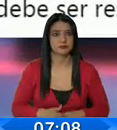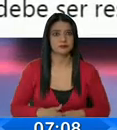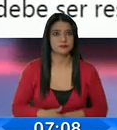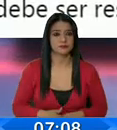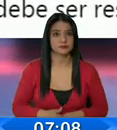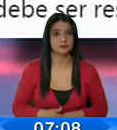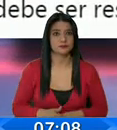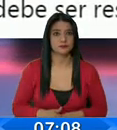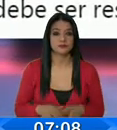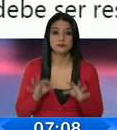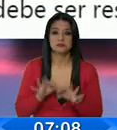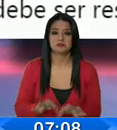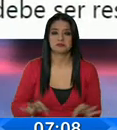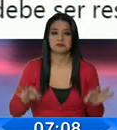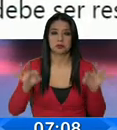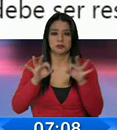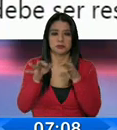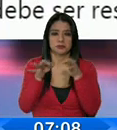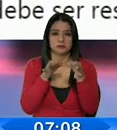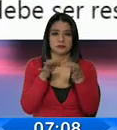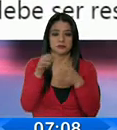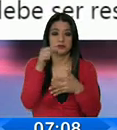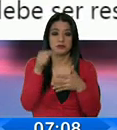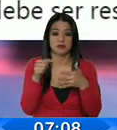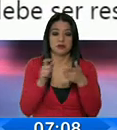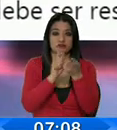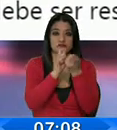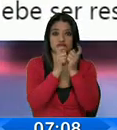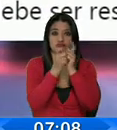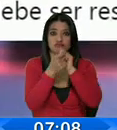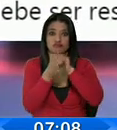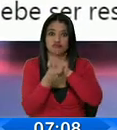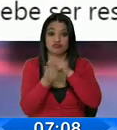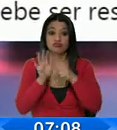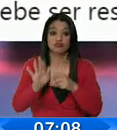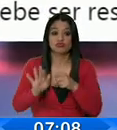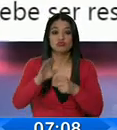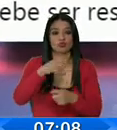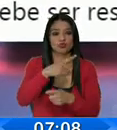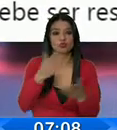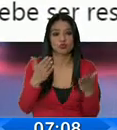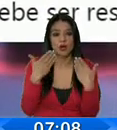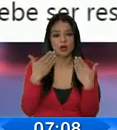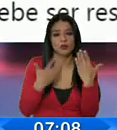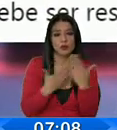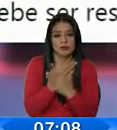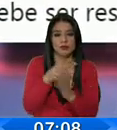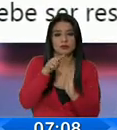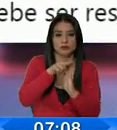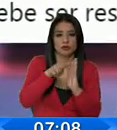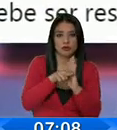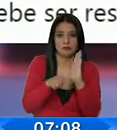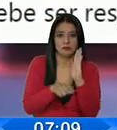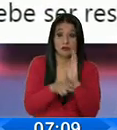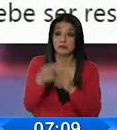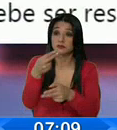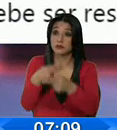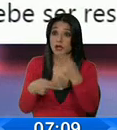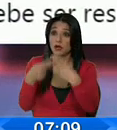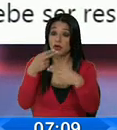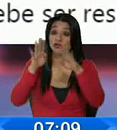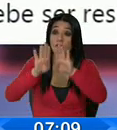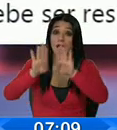Es importante aclarar que se pondrán ciertos ajustes a la realidad de nuestra ciudad. Apoyaremos la apertura de negocios bajo